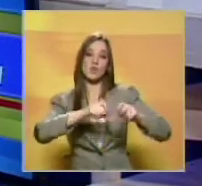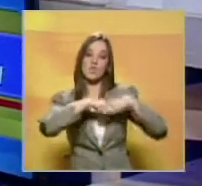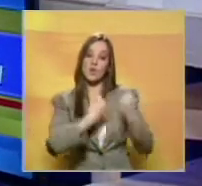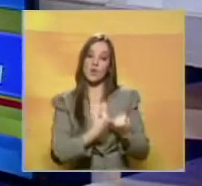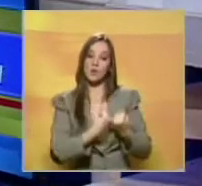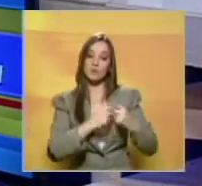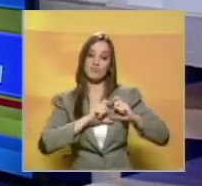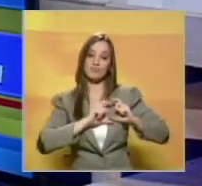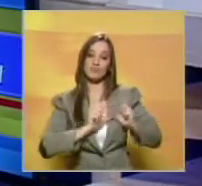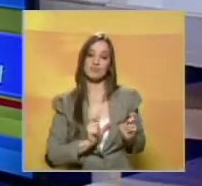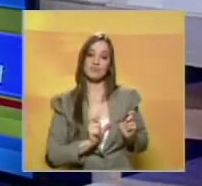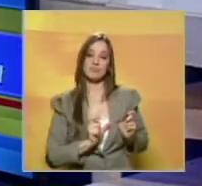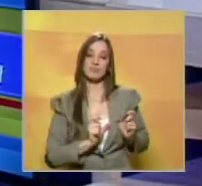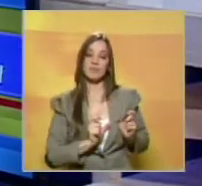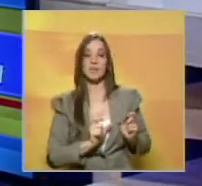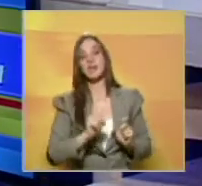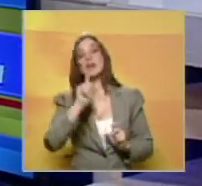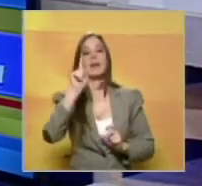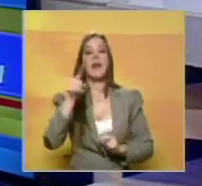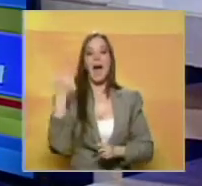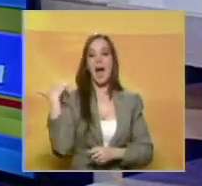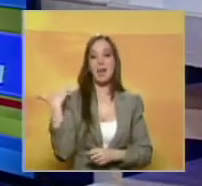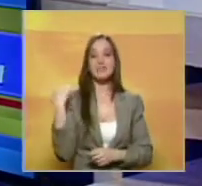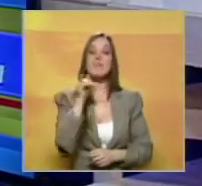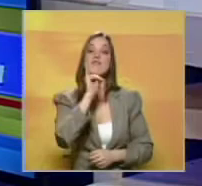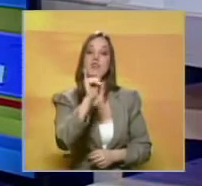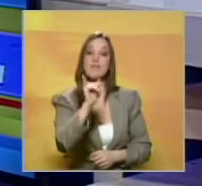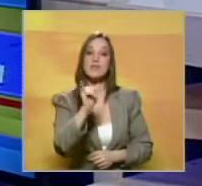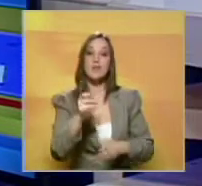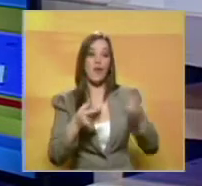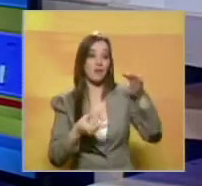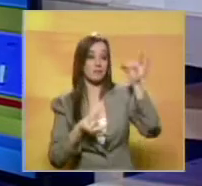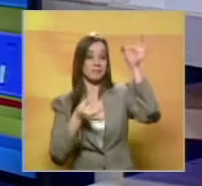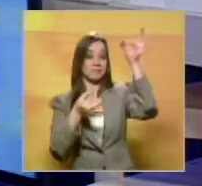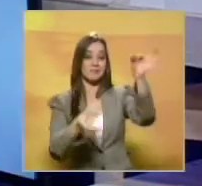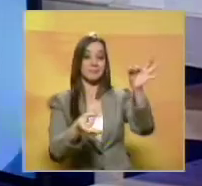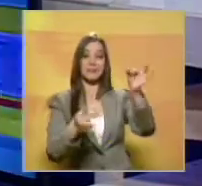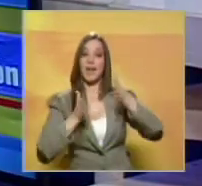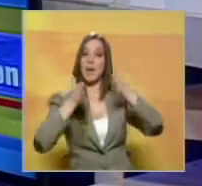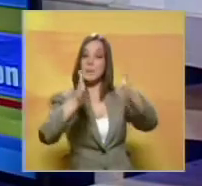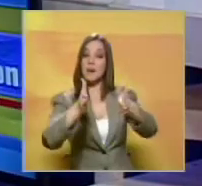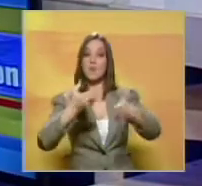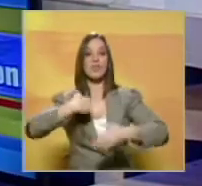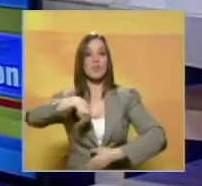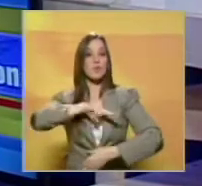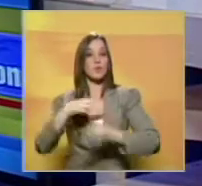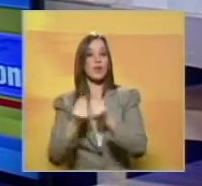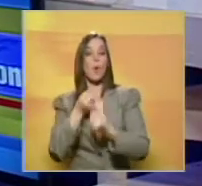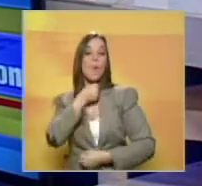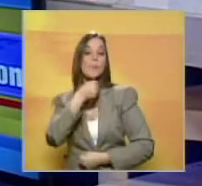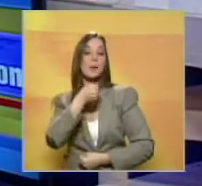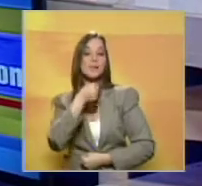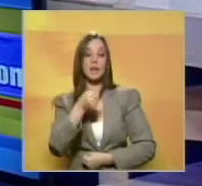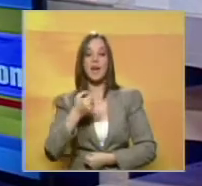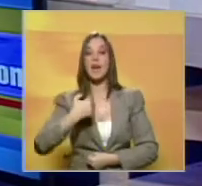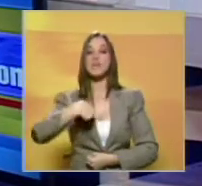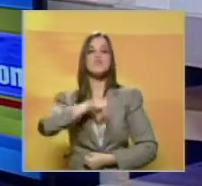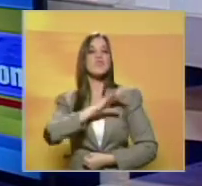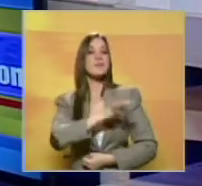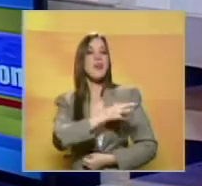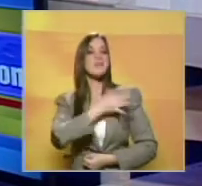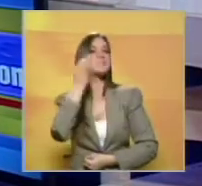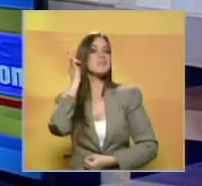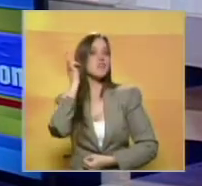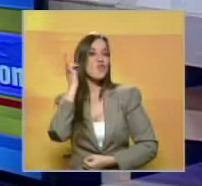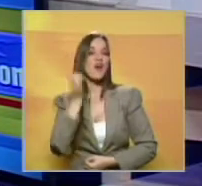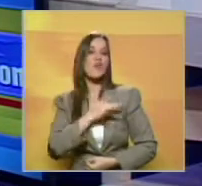nota bien especial de la condecoración que recibieron nuestras compañeras y el equipo de Noticiero Venevisión. La Orden Nuestra Señora de los Dolores,